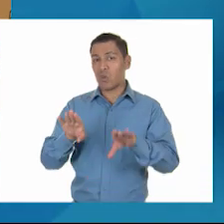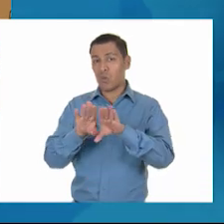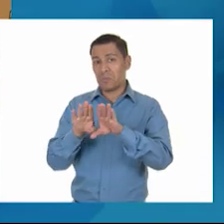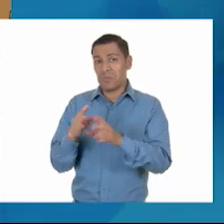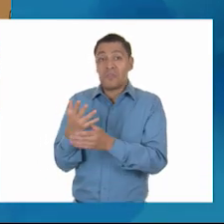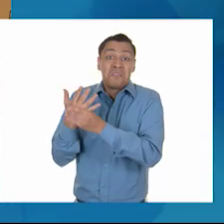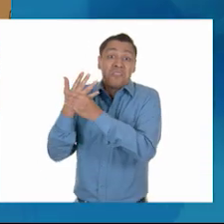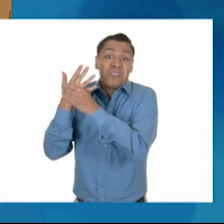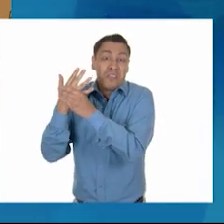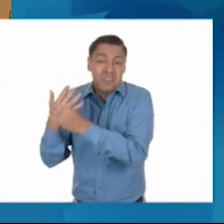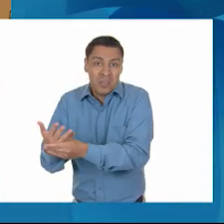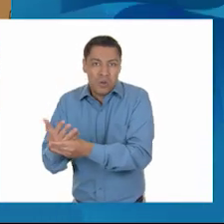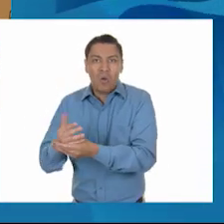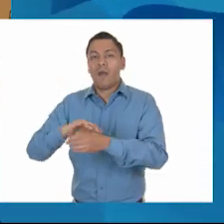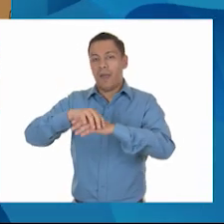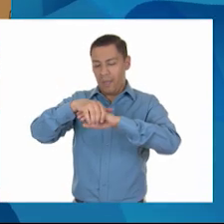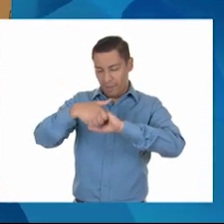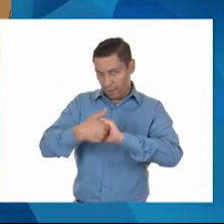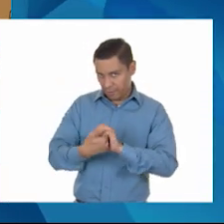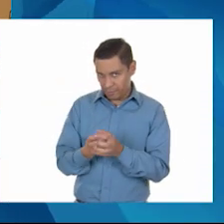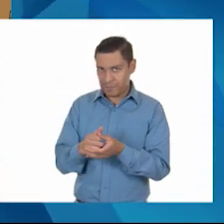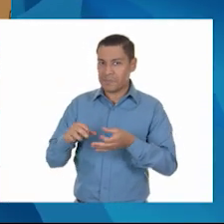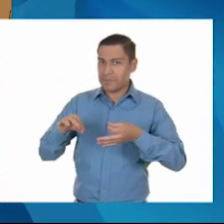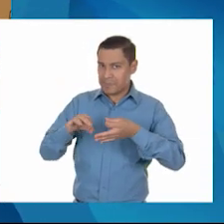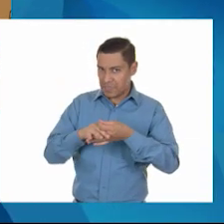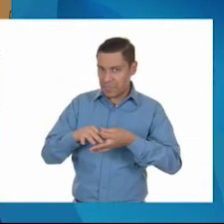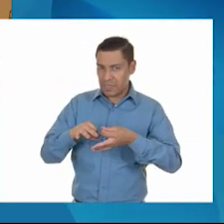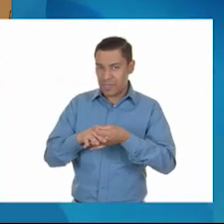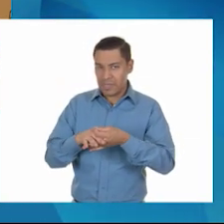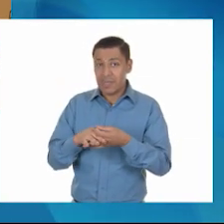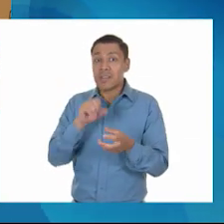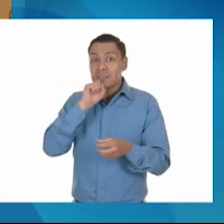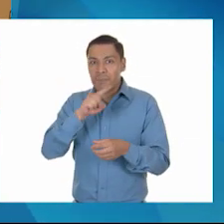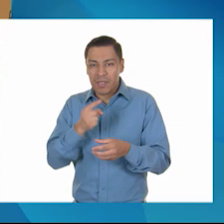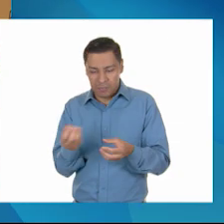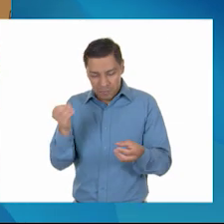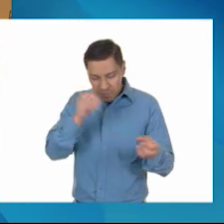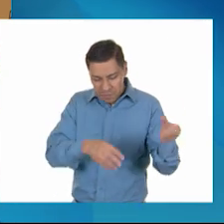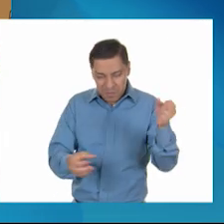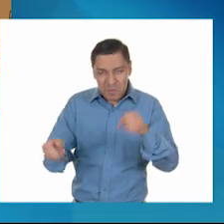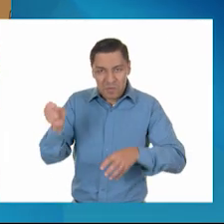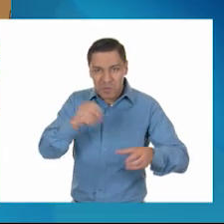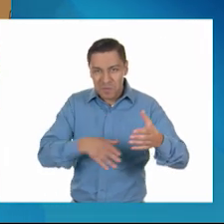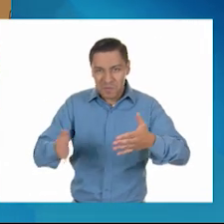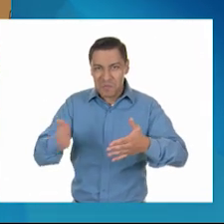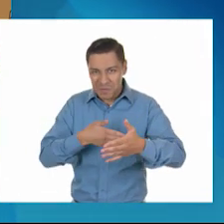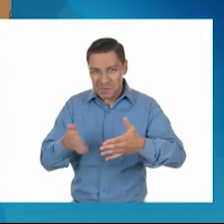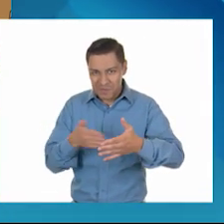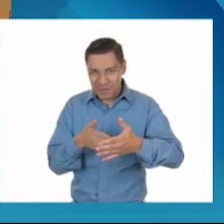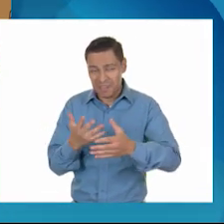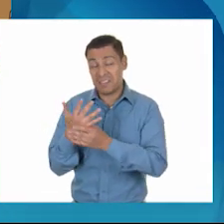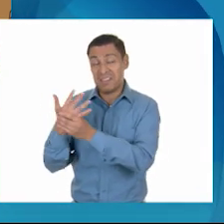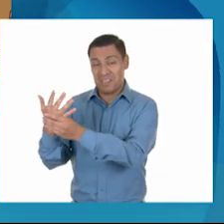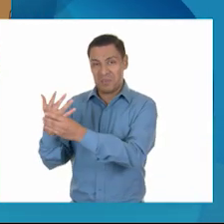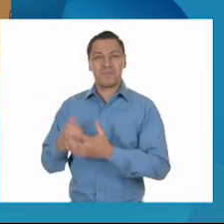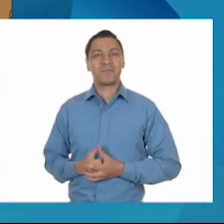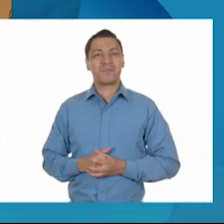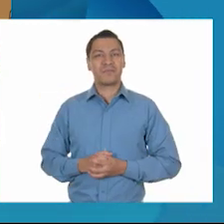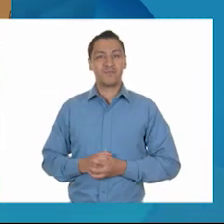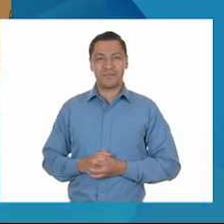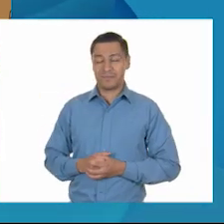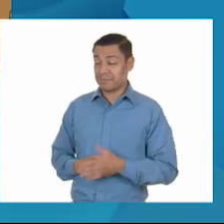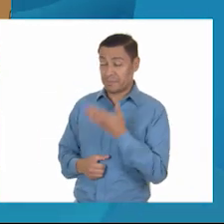Mencionó que debíamos lavarnos las manos, así como los ingredientes que se utilizarían, ¿sí? Ándale, chamaco, muy bien.